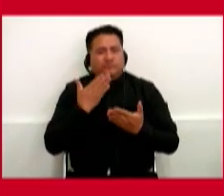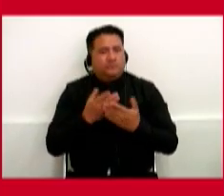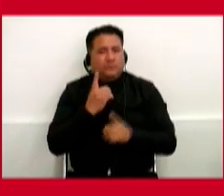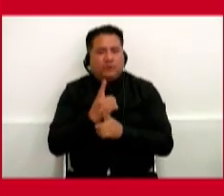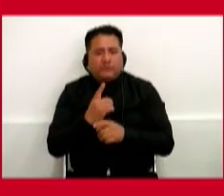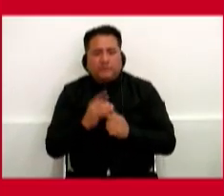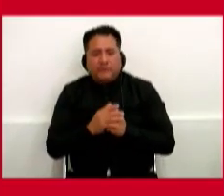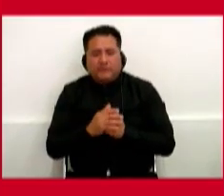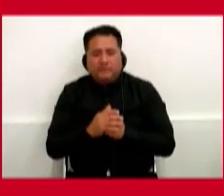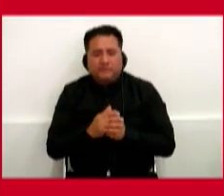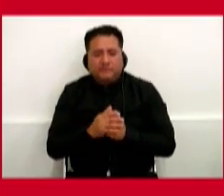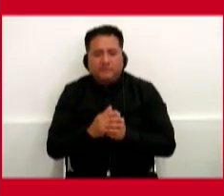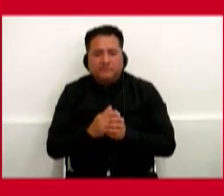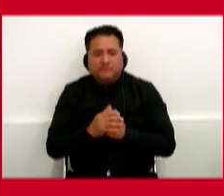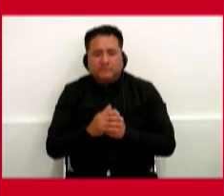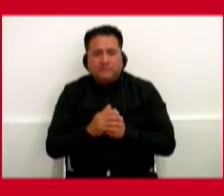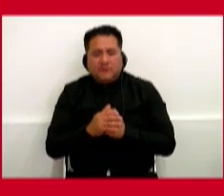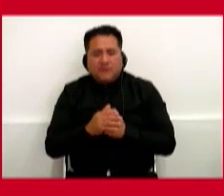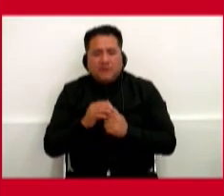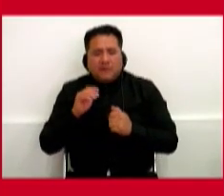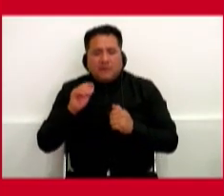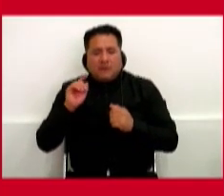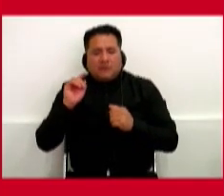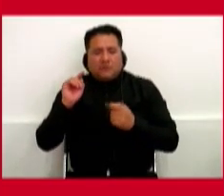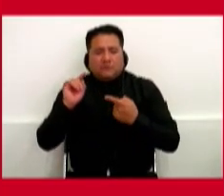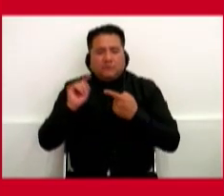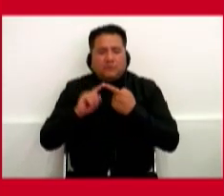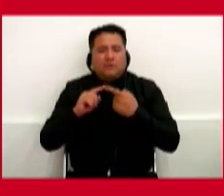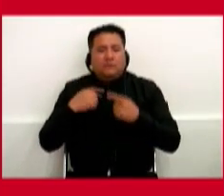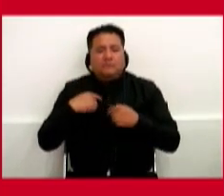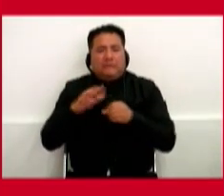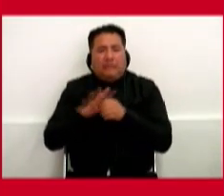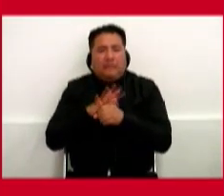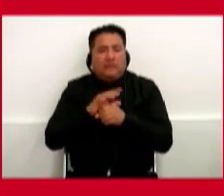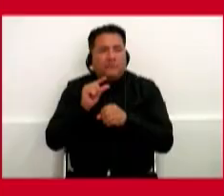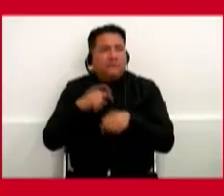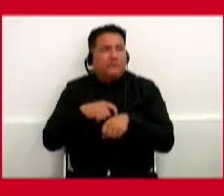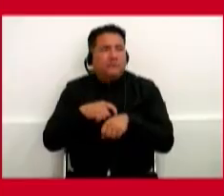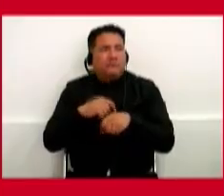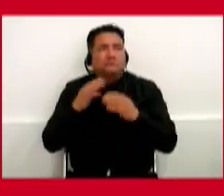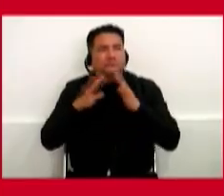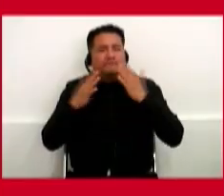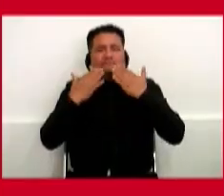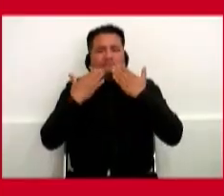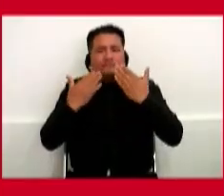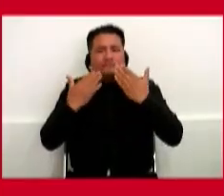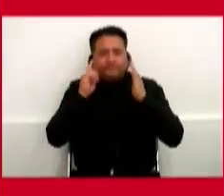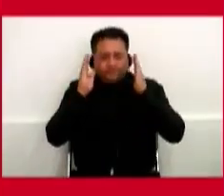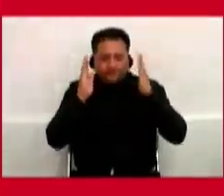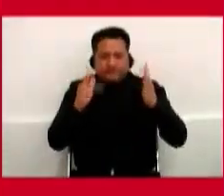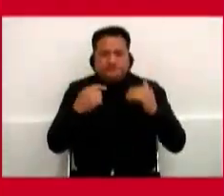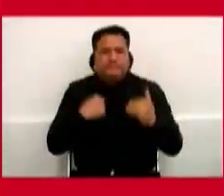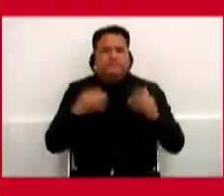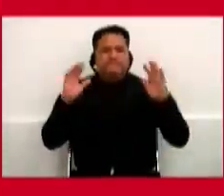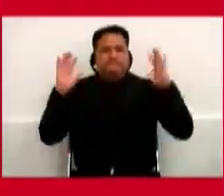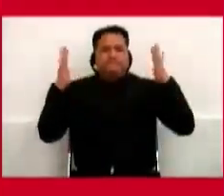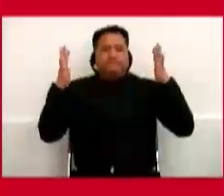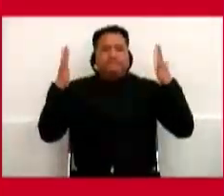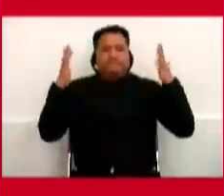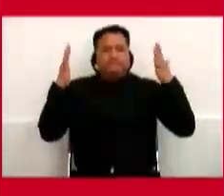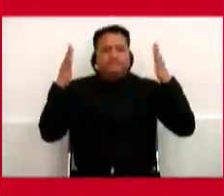Y bueno, esa es la conclusión principal. Estoy un poco con el tiempo. Muchas gracias por su atención. Muy bien, Raúl.